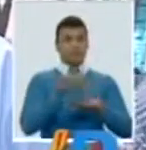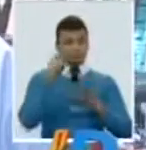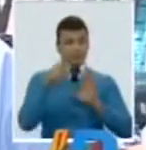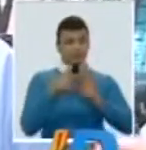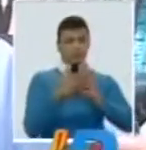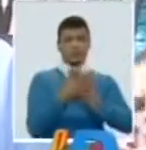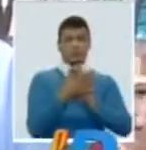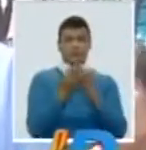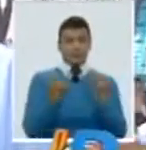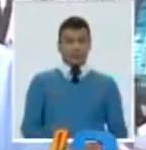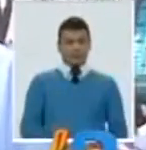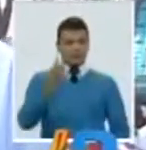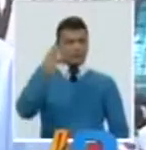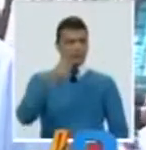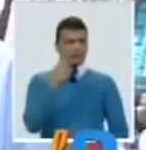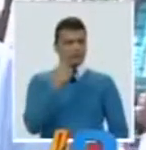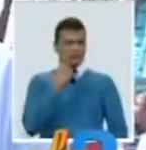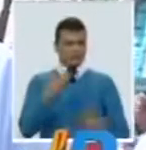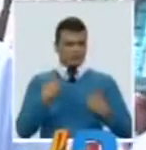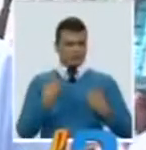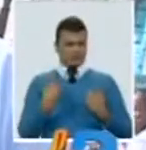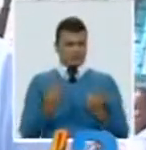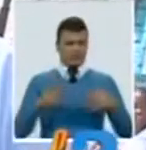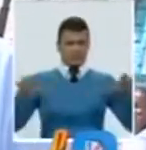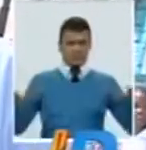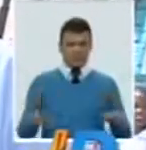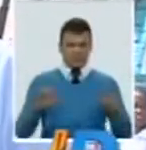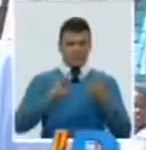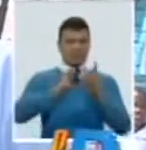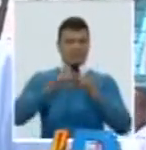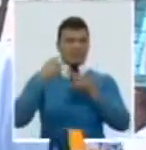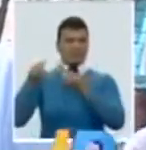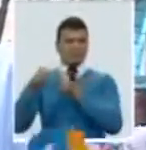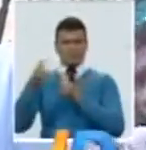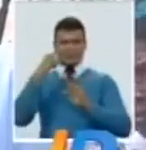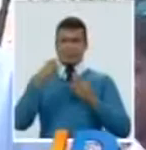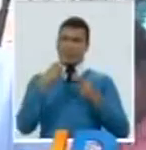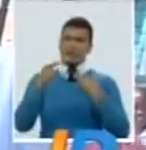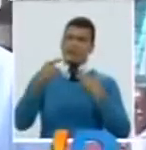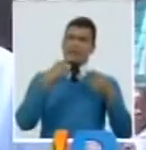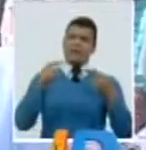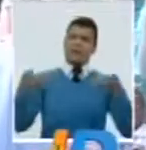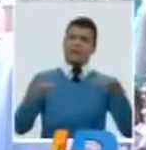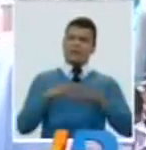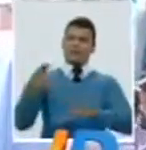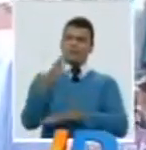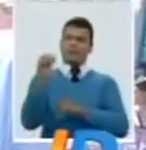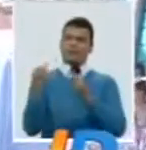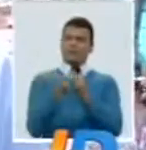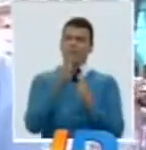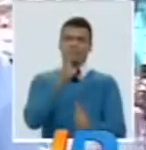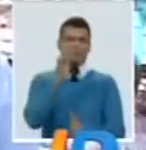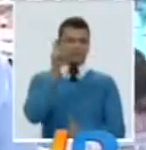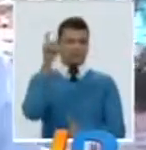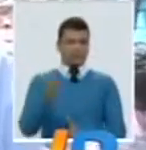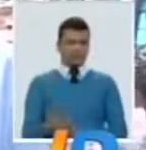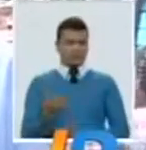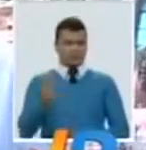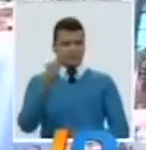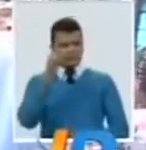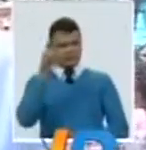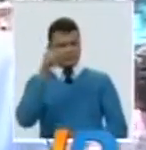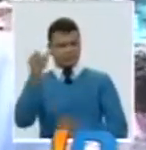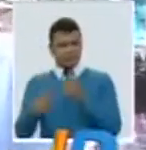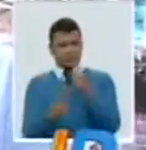también se vive el Día del Padre con celebraciones lúdicas y deportivas. Y para hablar del presente de la selección nos encontramos con un hombre que ha seguido de cerca